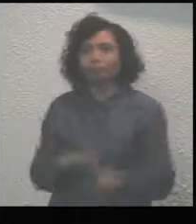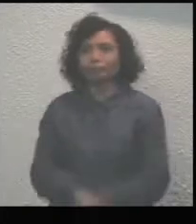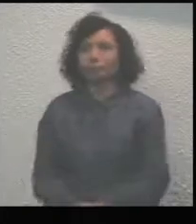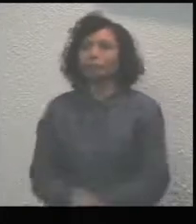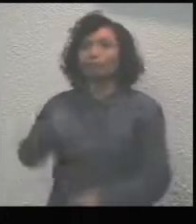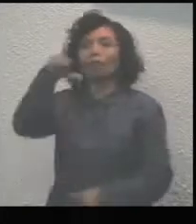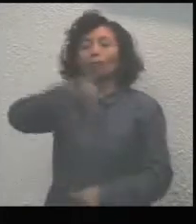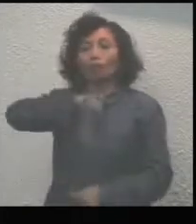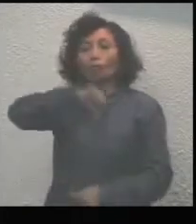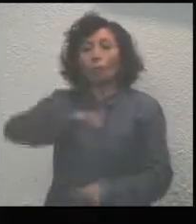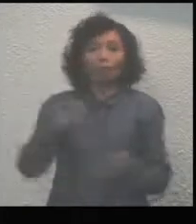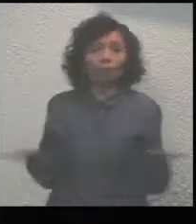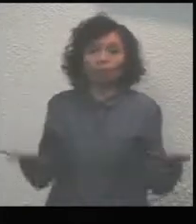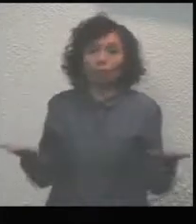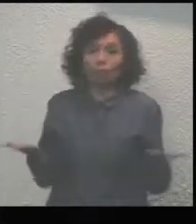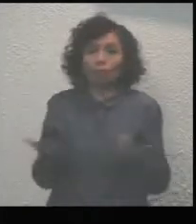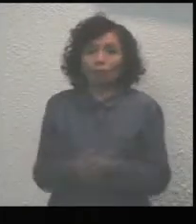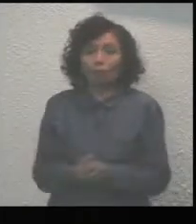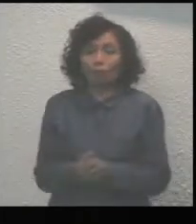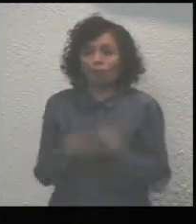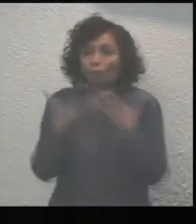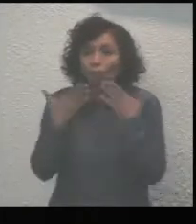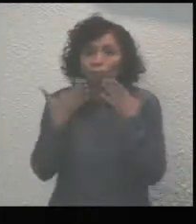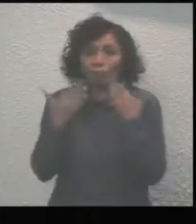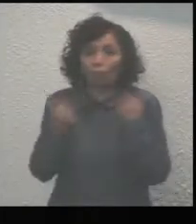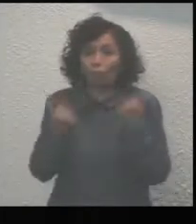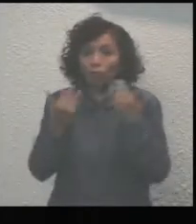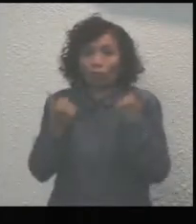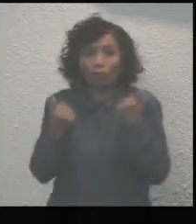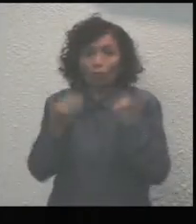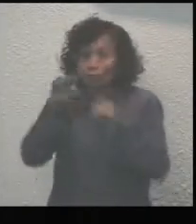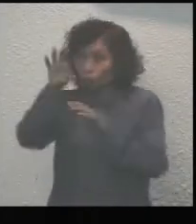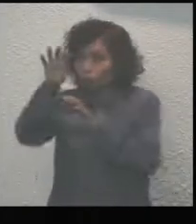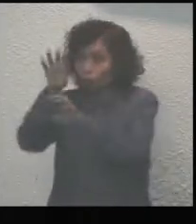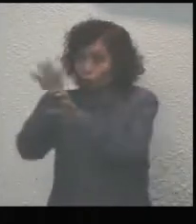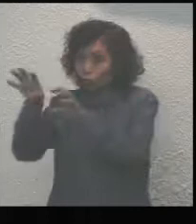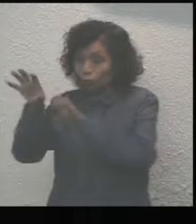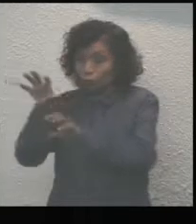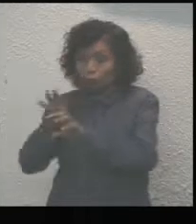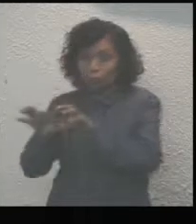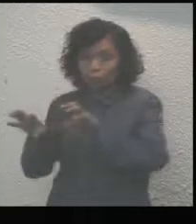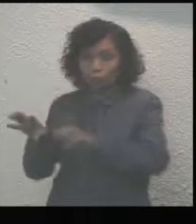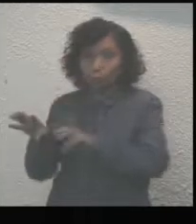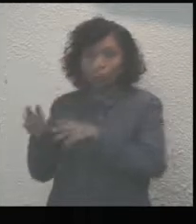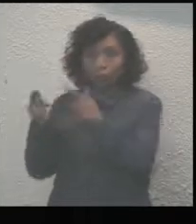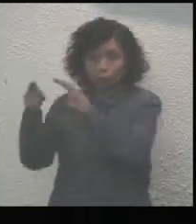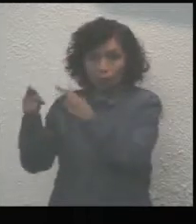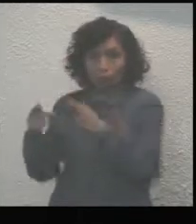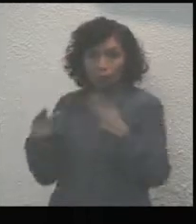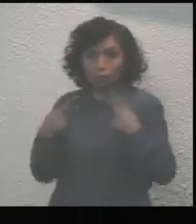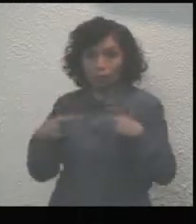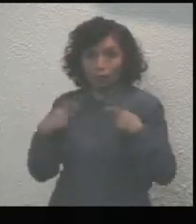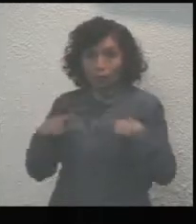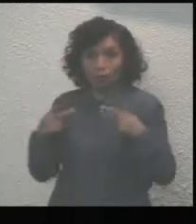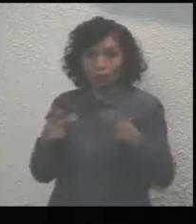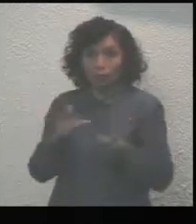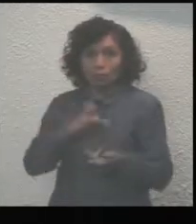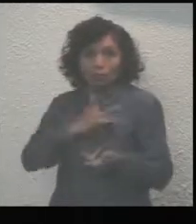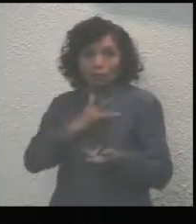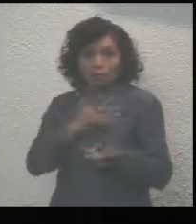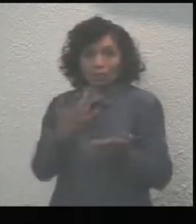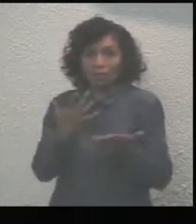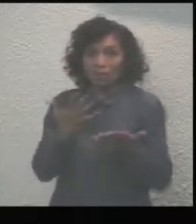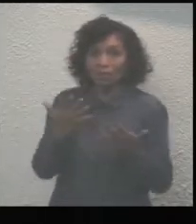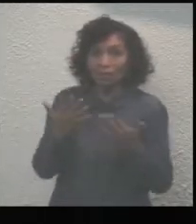Hoy no hay un solo municipio en nuestro estado en el que la ciudadanía se sienta segura ante